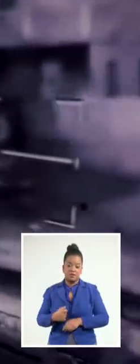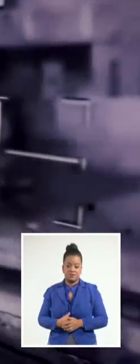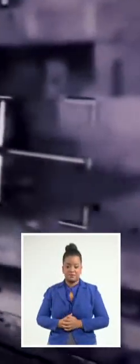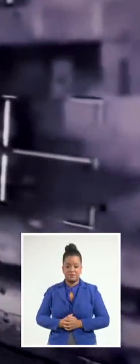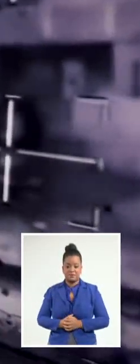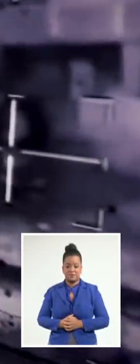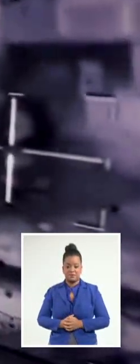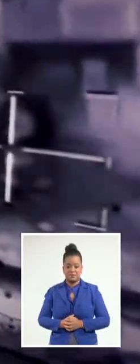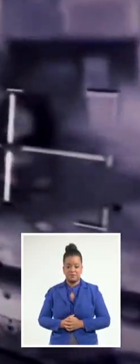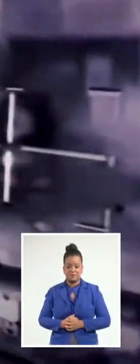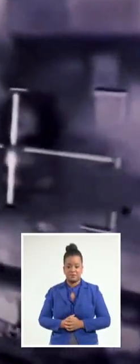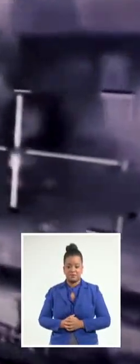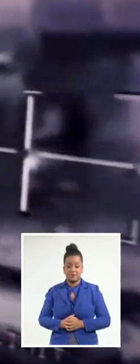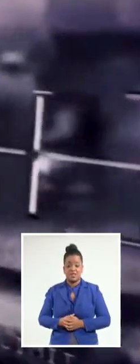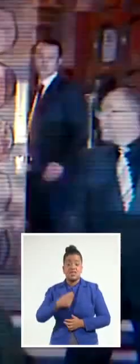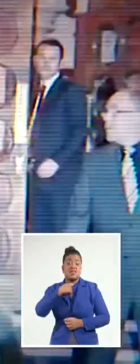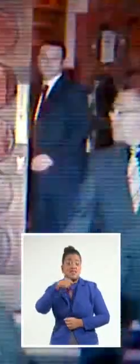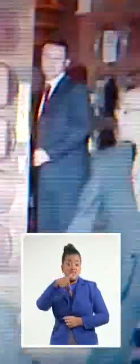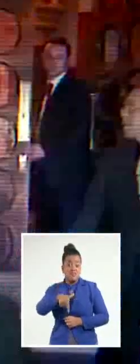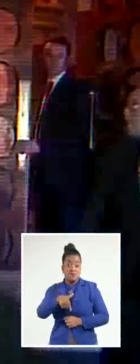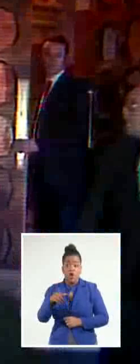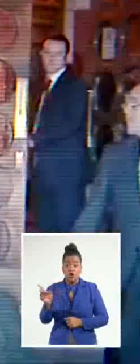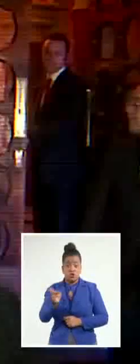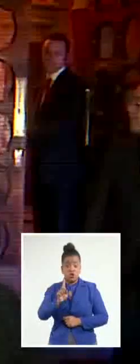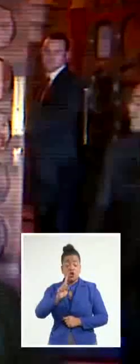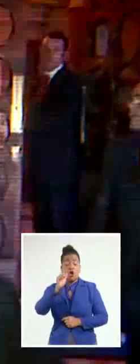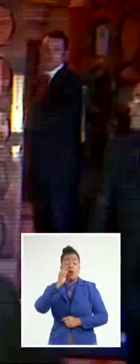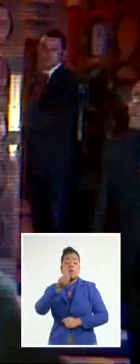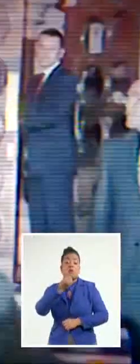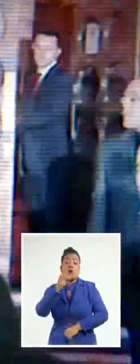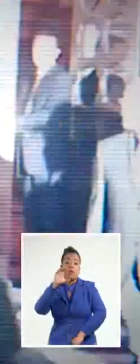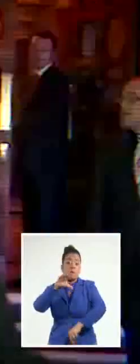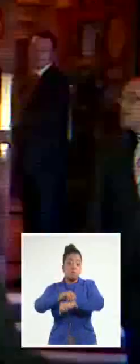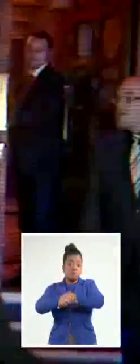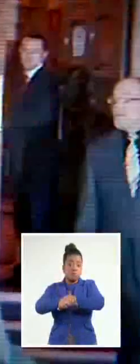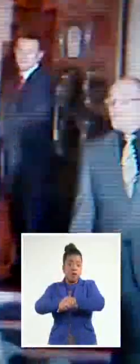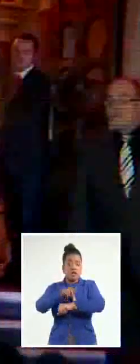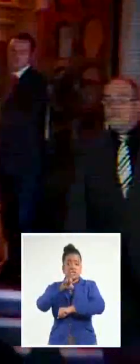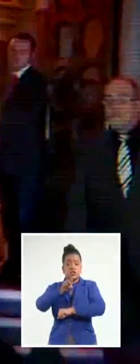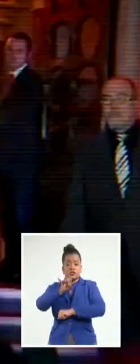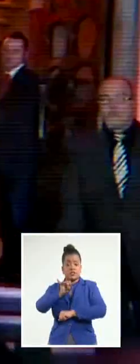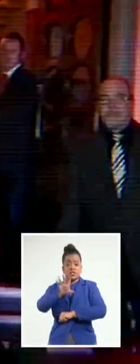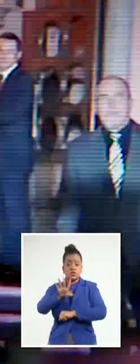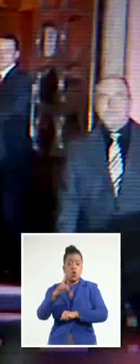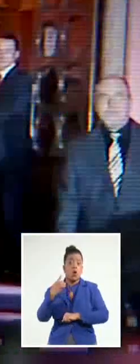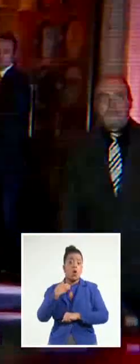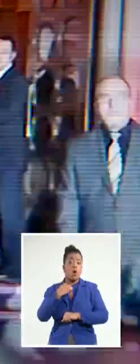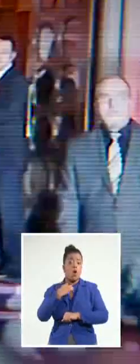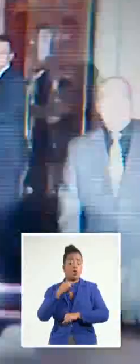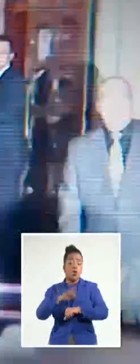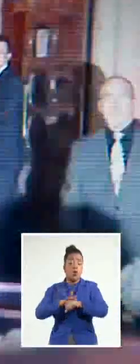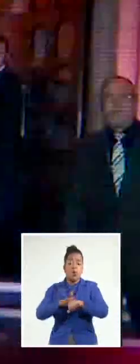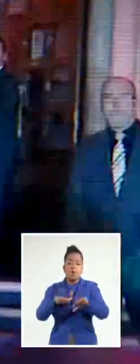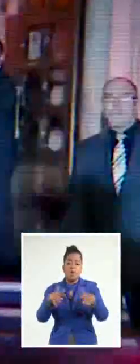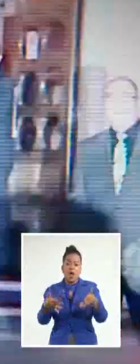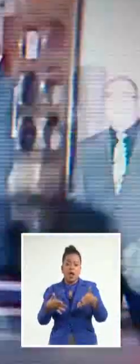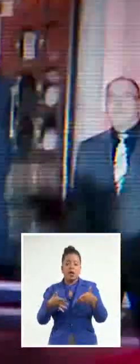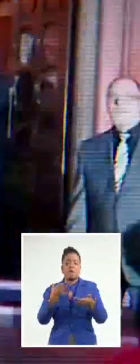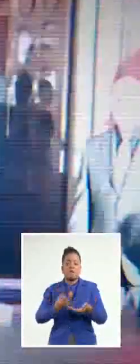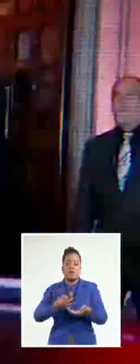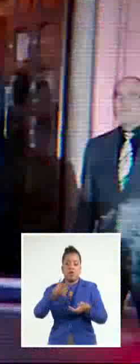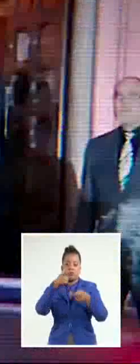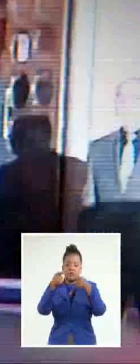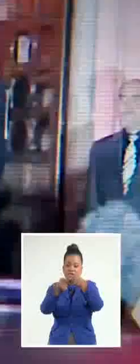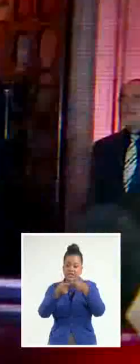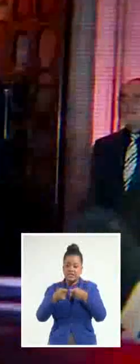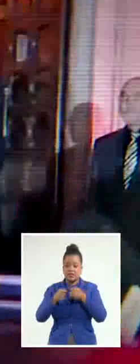es extraditado, Julian Assange podría enfrentar una pena de hasta 175 años, acusado de espionaje, después de que